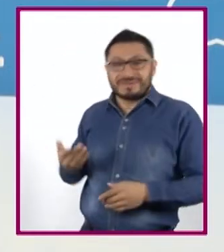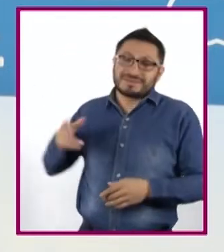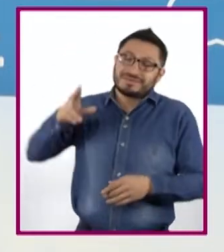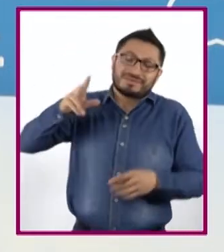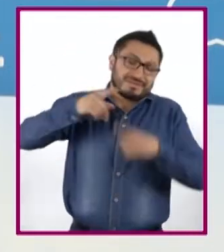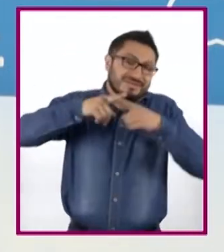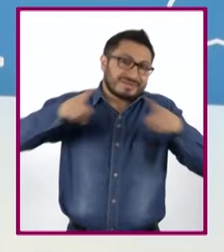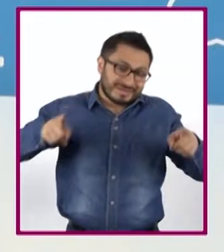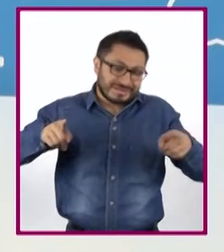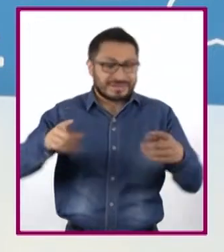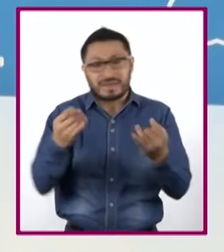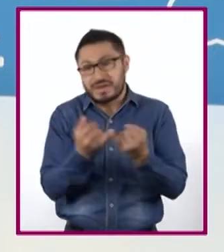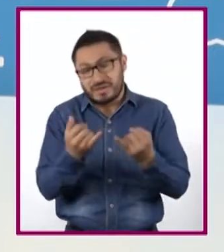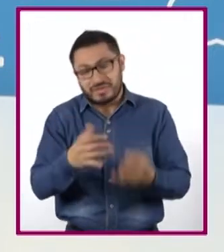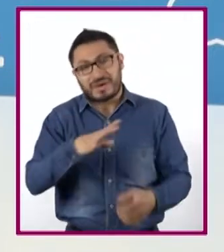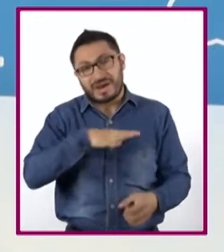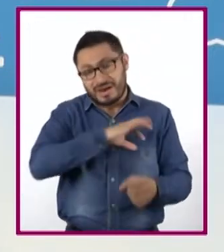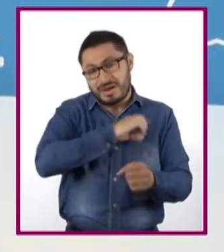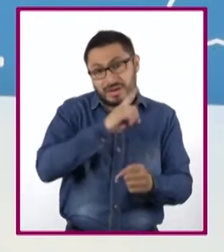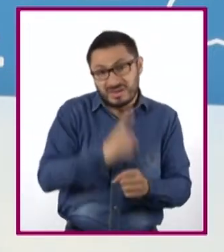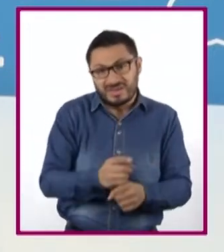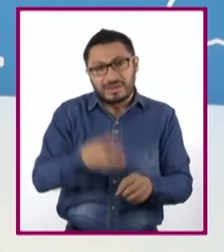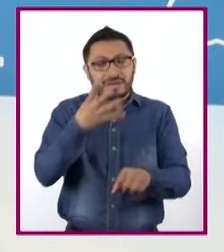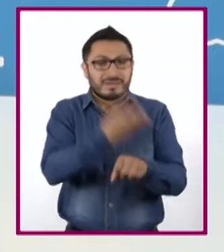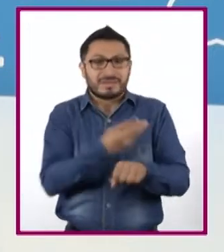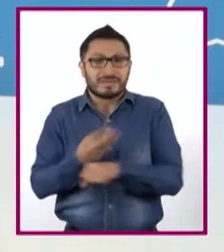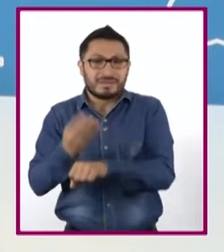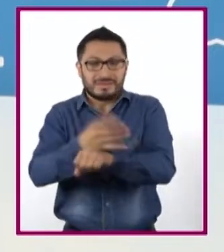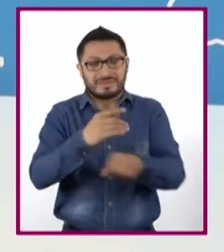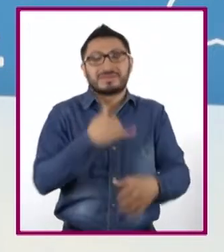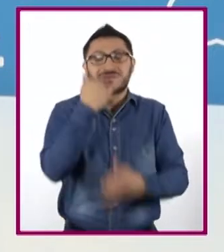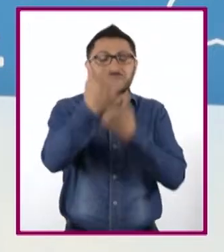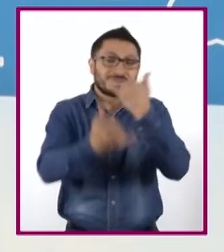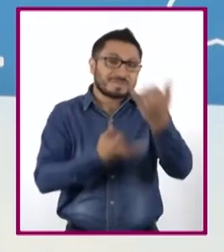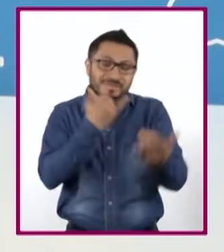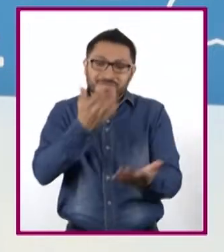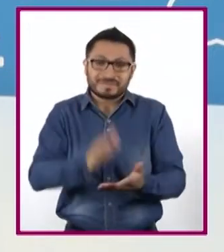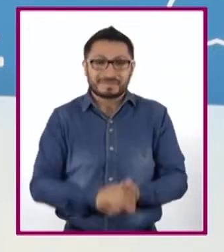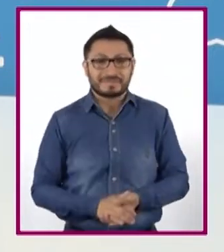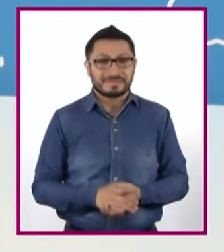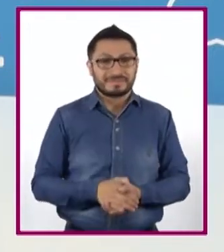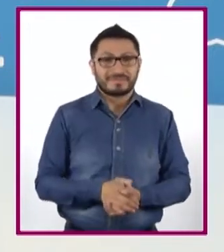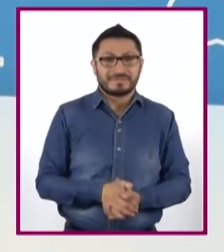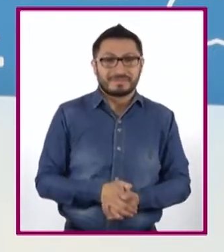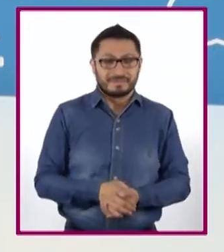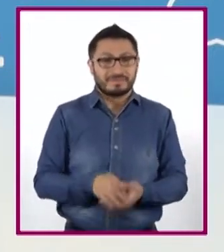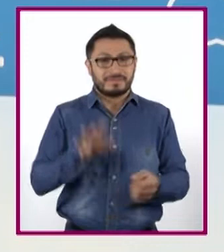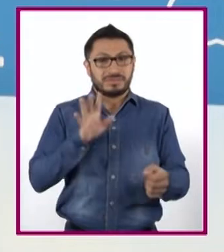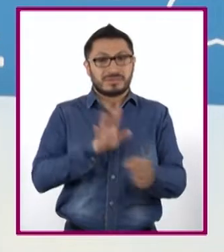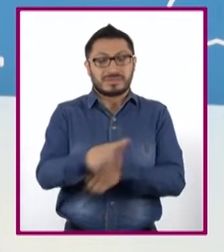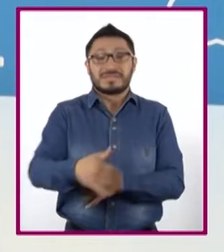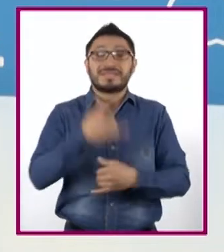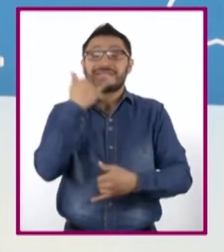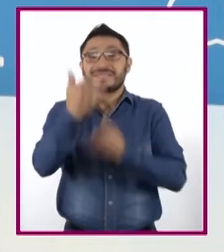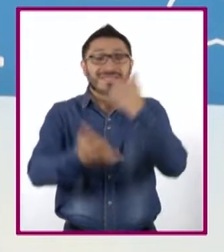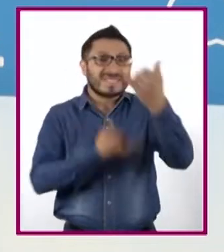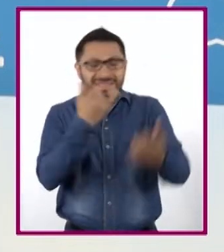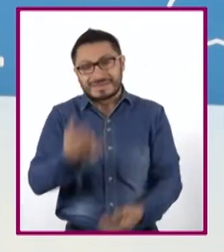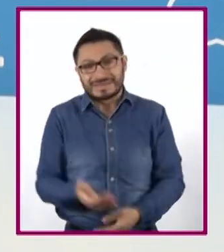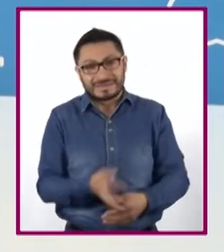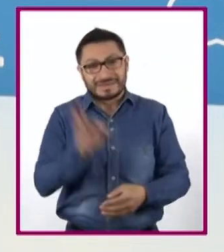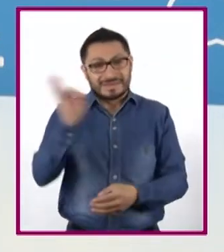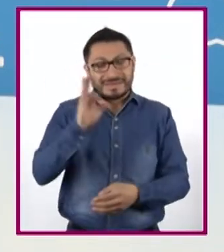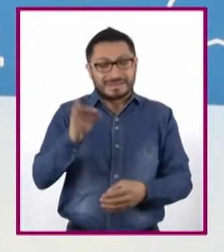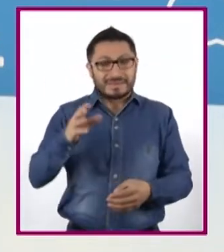de que tienen aún oportunidad de remediar los errores que comentan. ¿Qué tipo de errores pueden cometer sin repercusiones en su